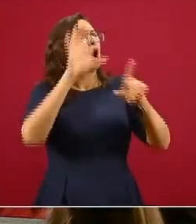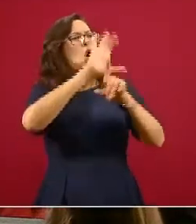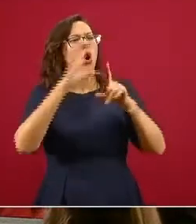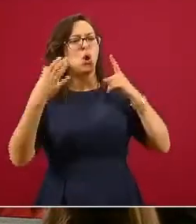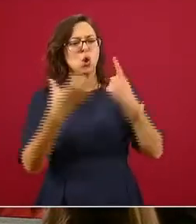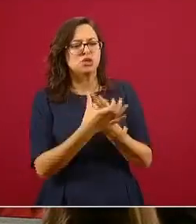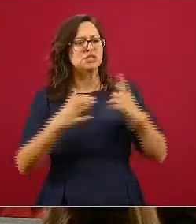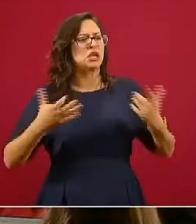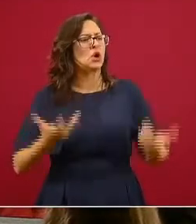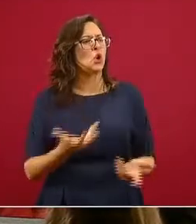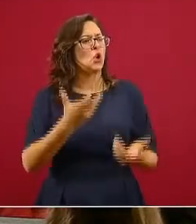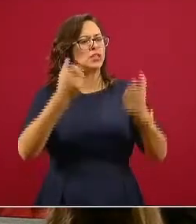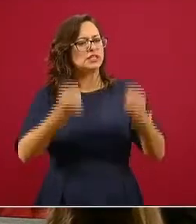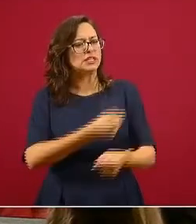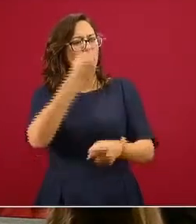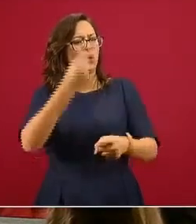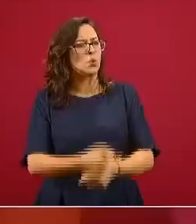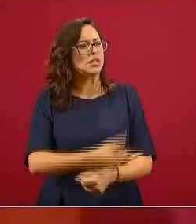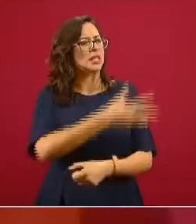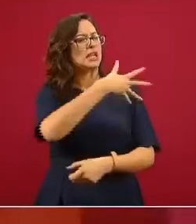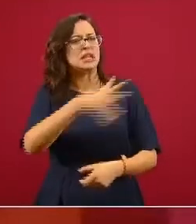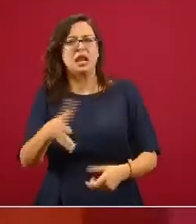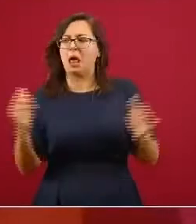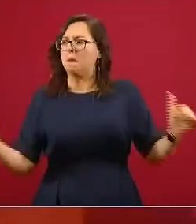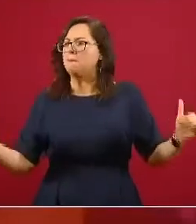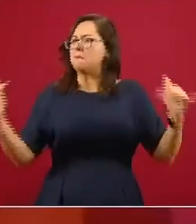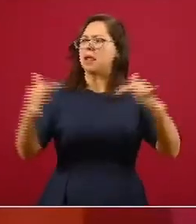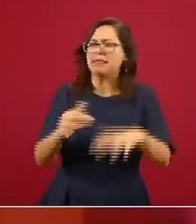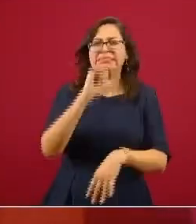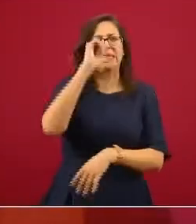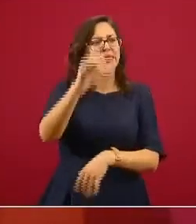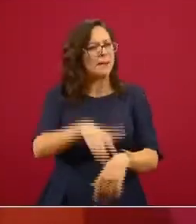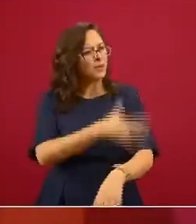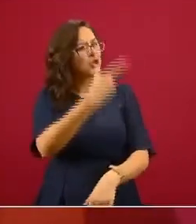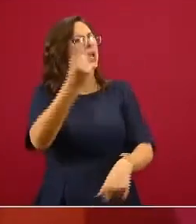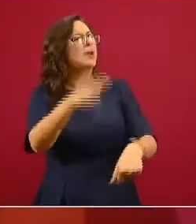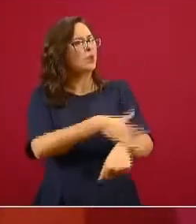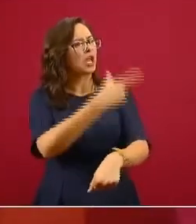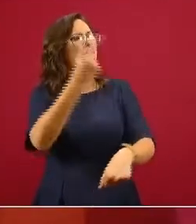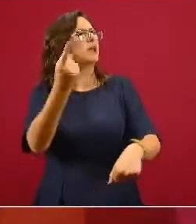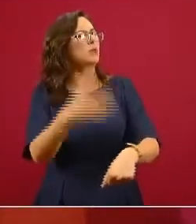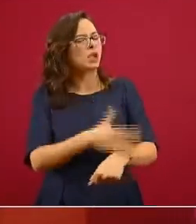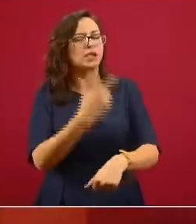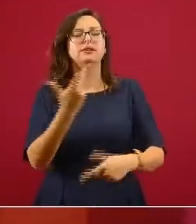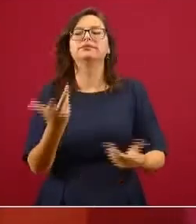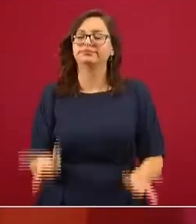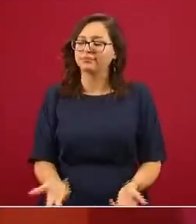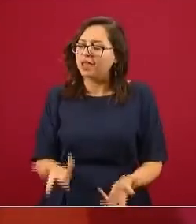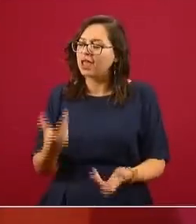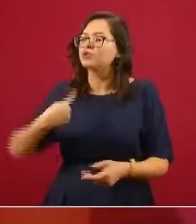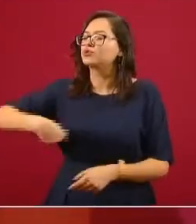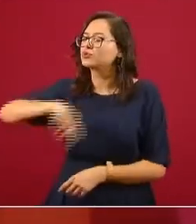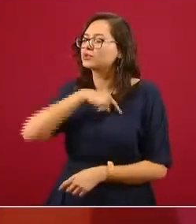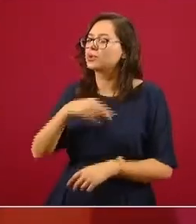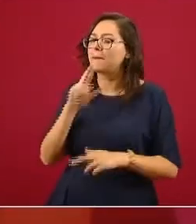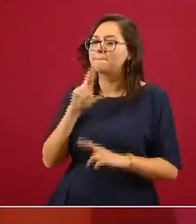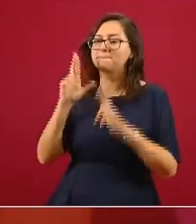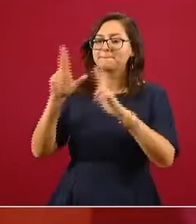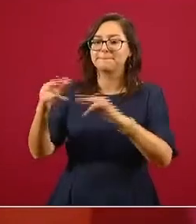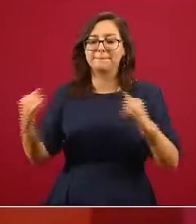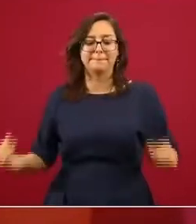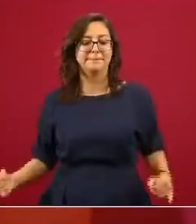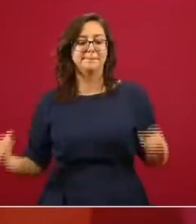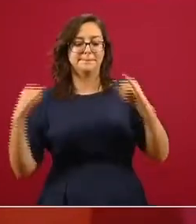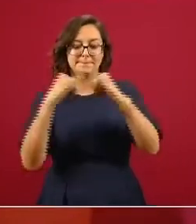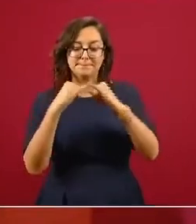de Salubridad General, del que hablaremos enseguida. La respuesta, la hemos dado muchas veces, es porque los recursos